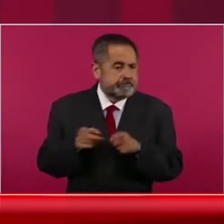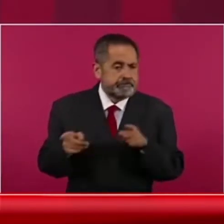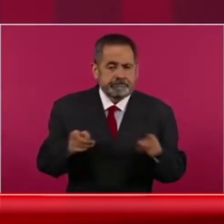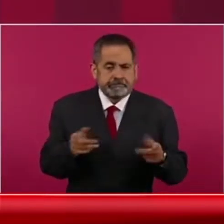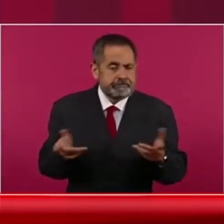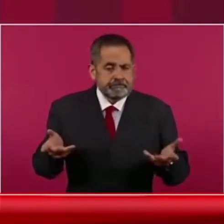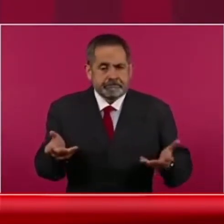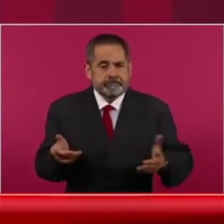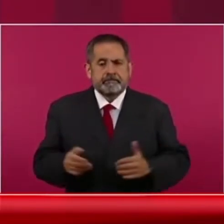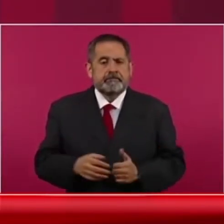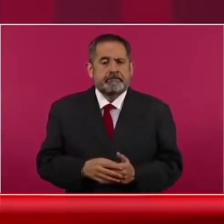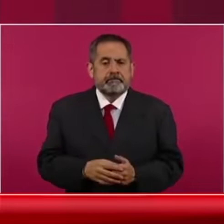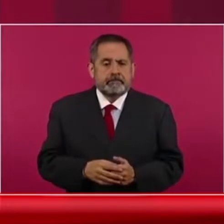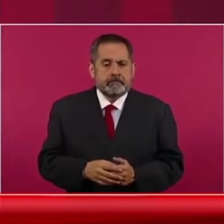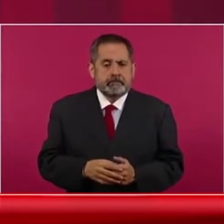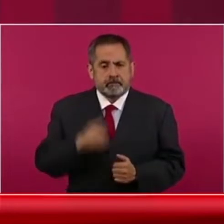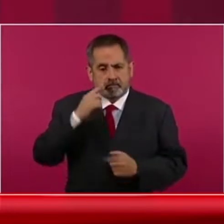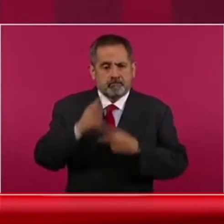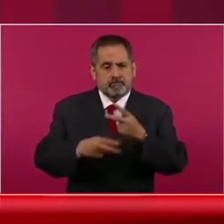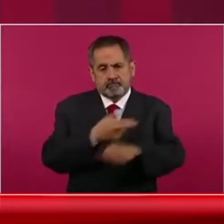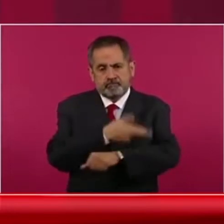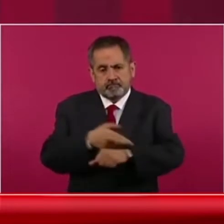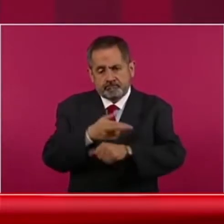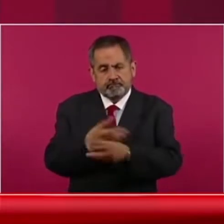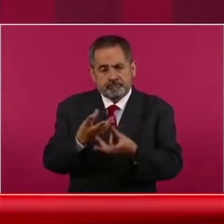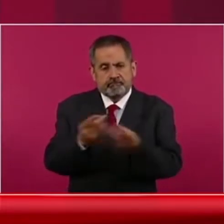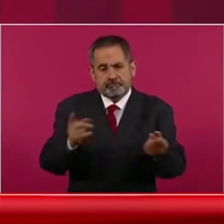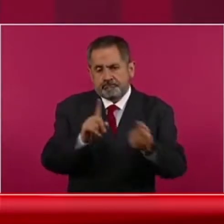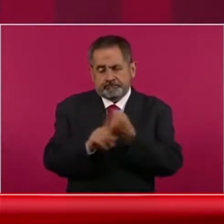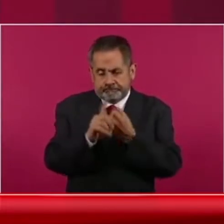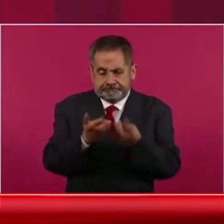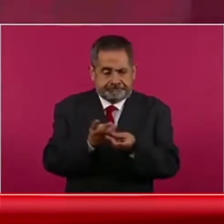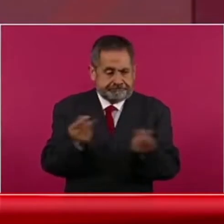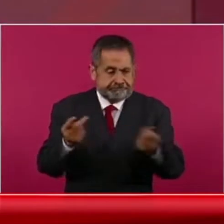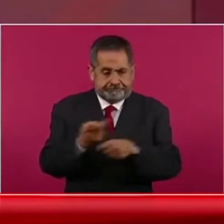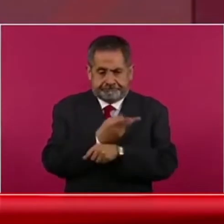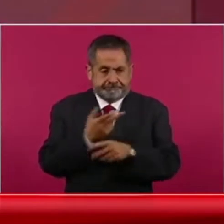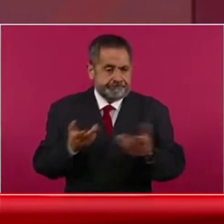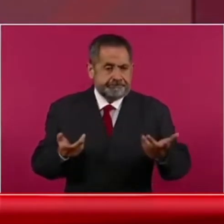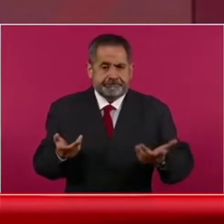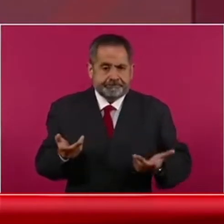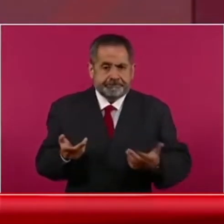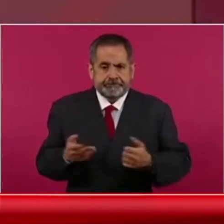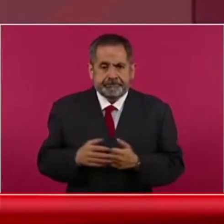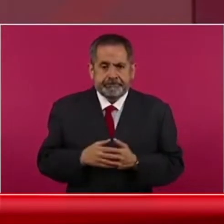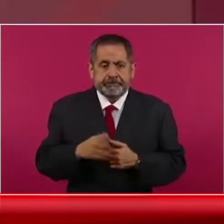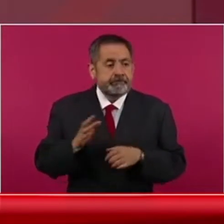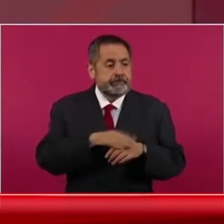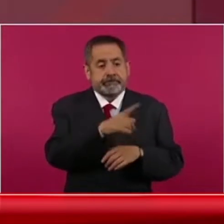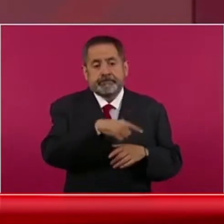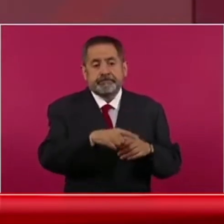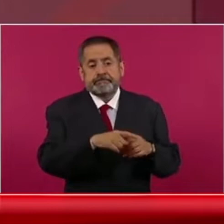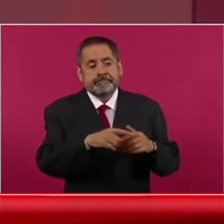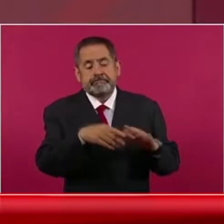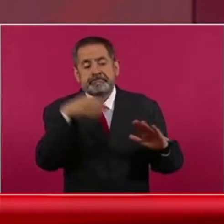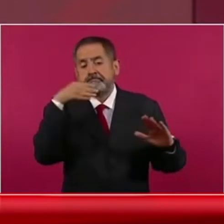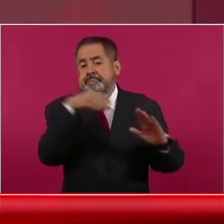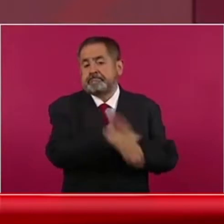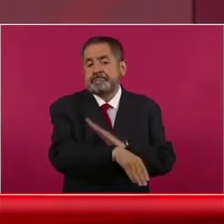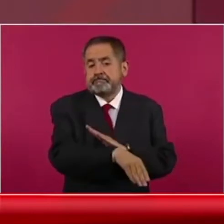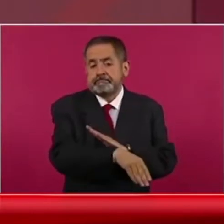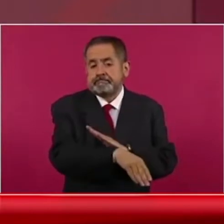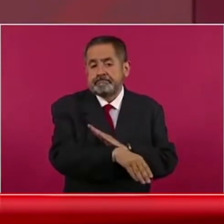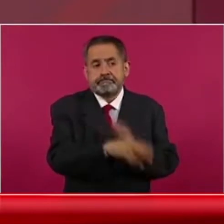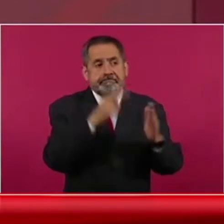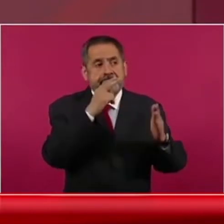para resolver el problema porque se fueron a la quiebra.